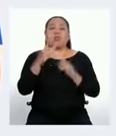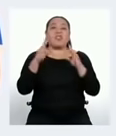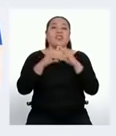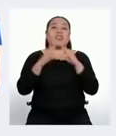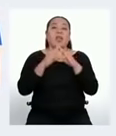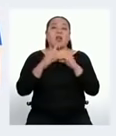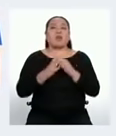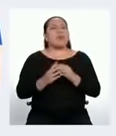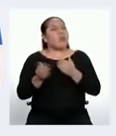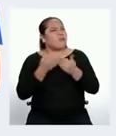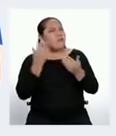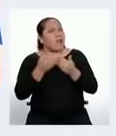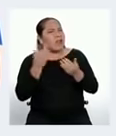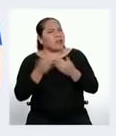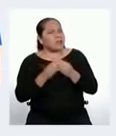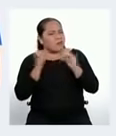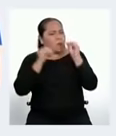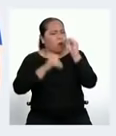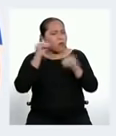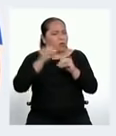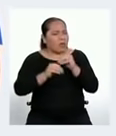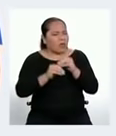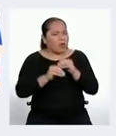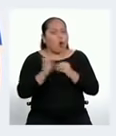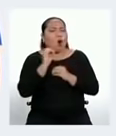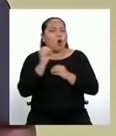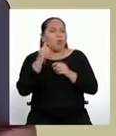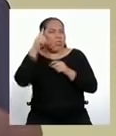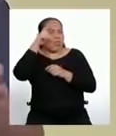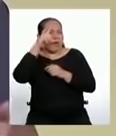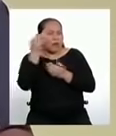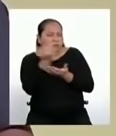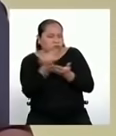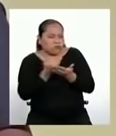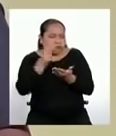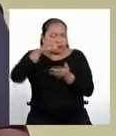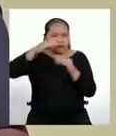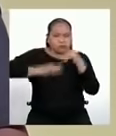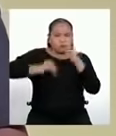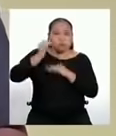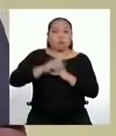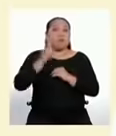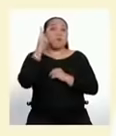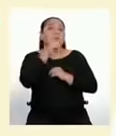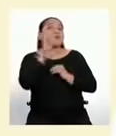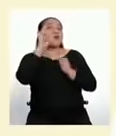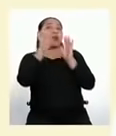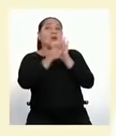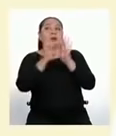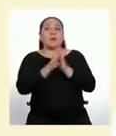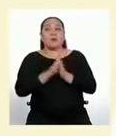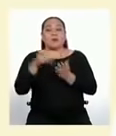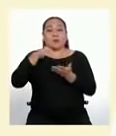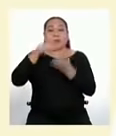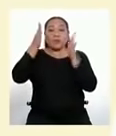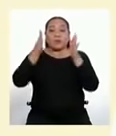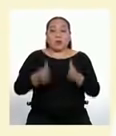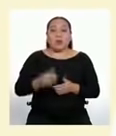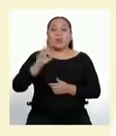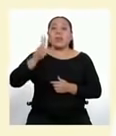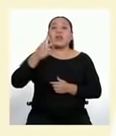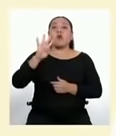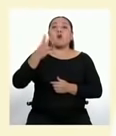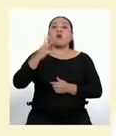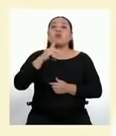triángulos o se deben cumplir ciertas condiciones para su construcción. Veamos la simulación de una situación. Los estudiantes de tercero,